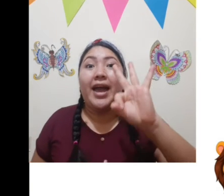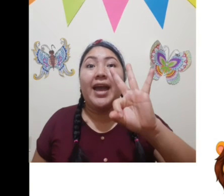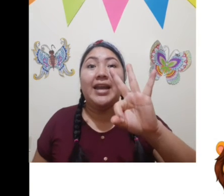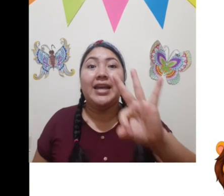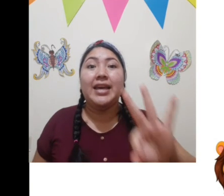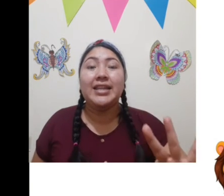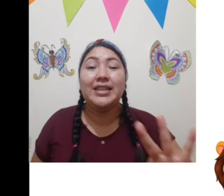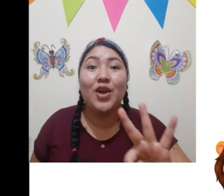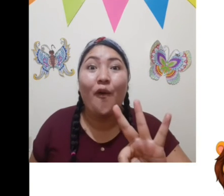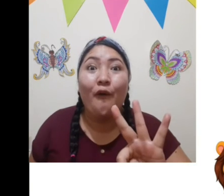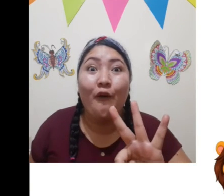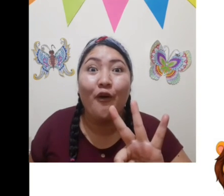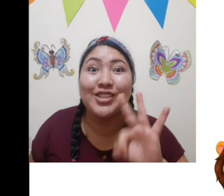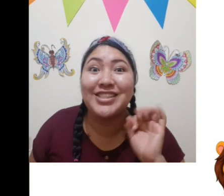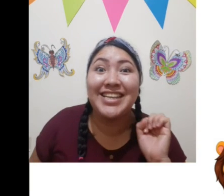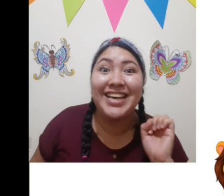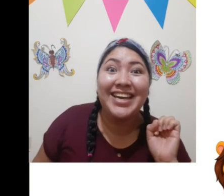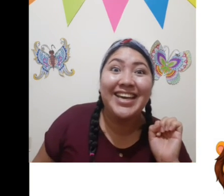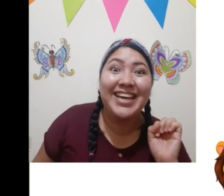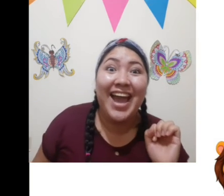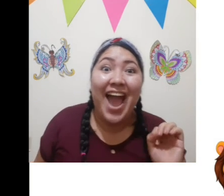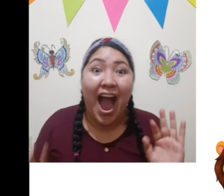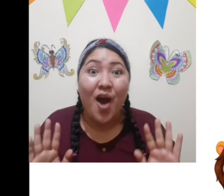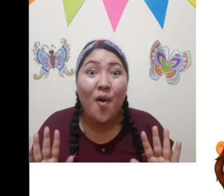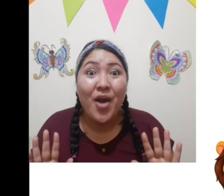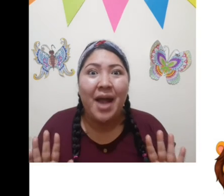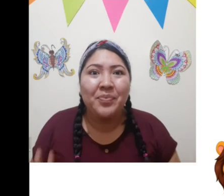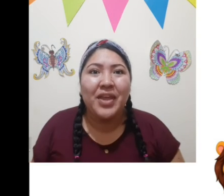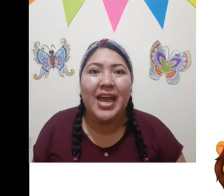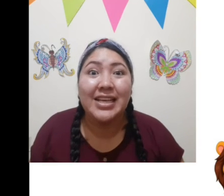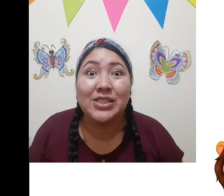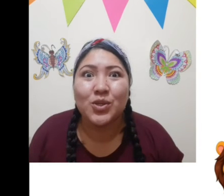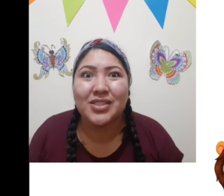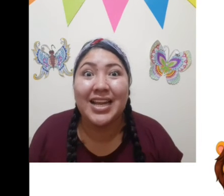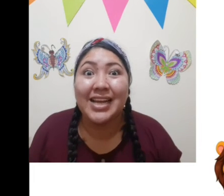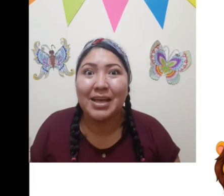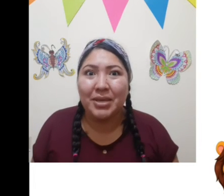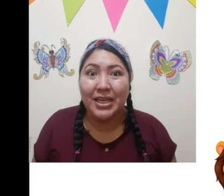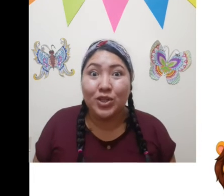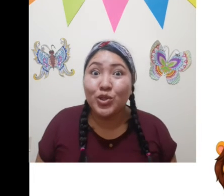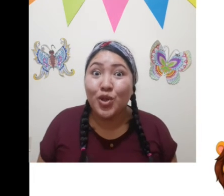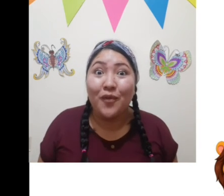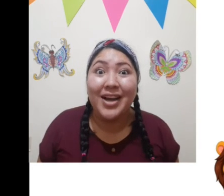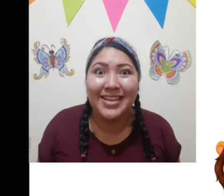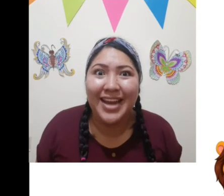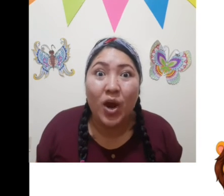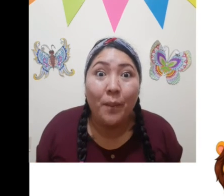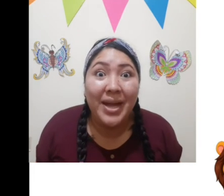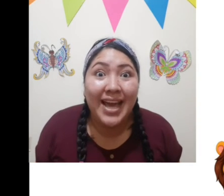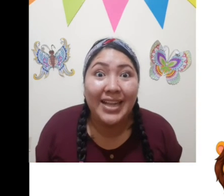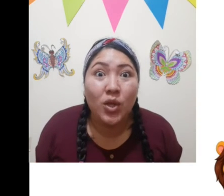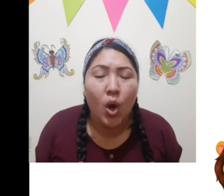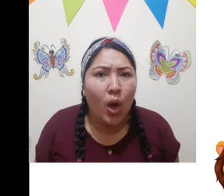el indio si ahora estos tres amiguitos nos van a seguir